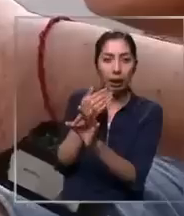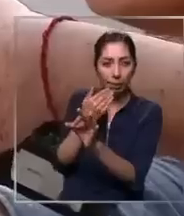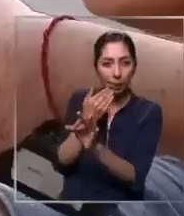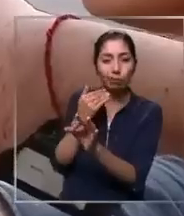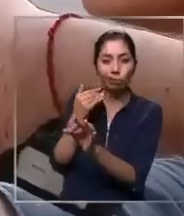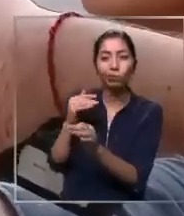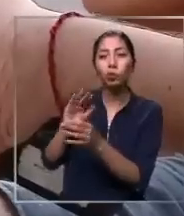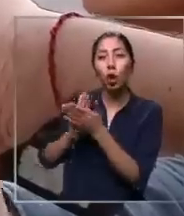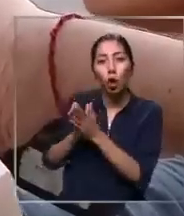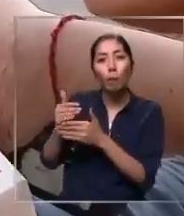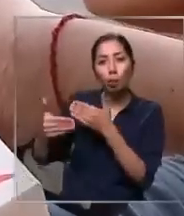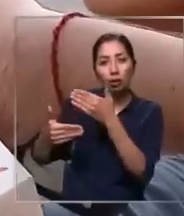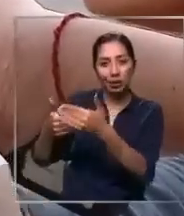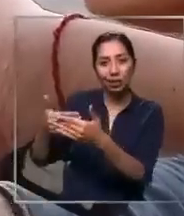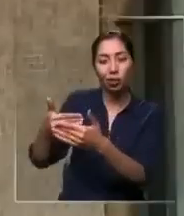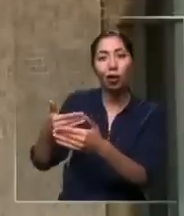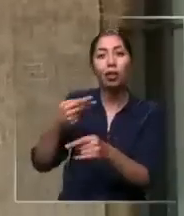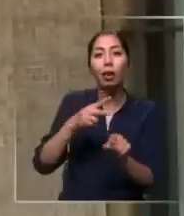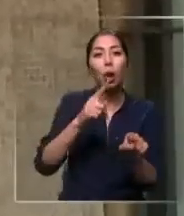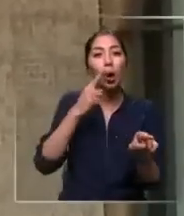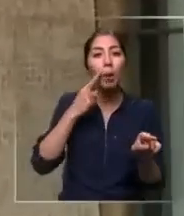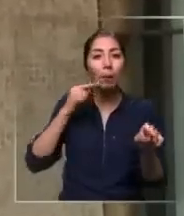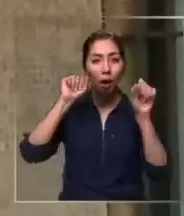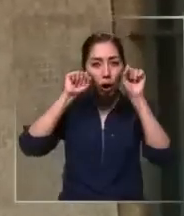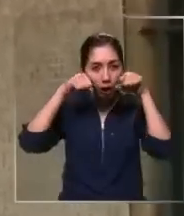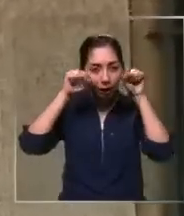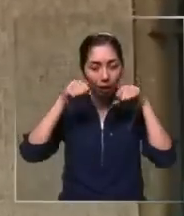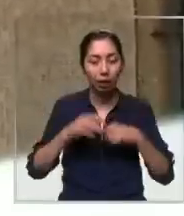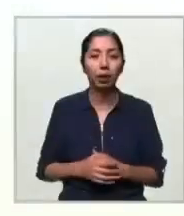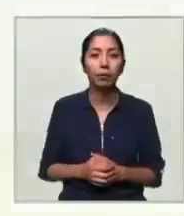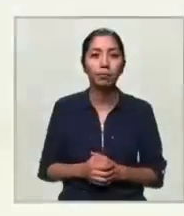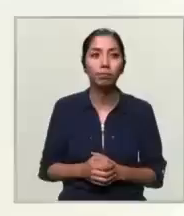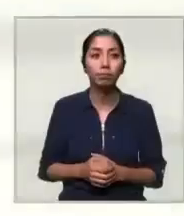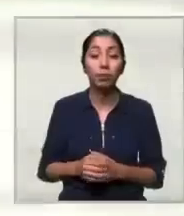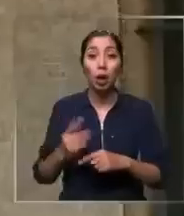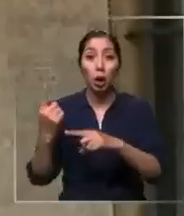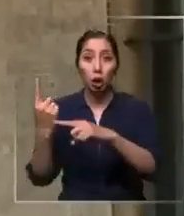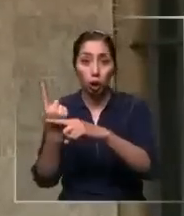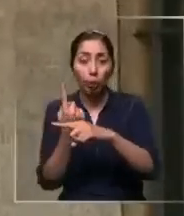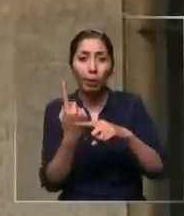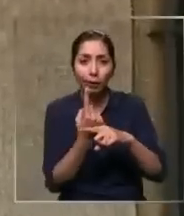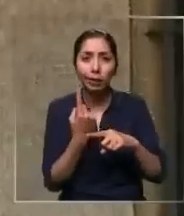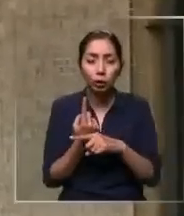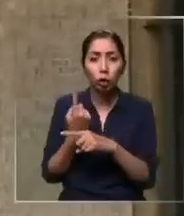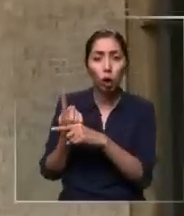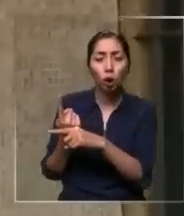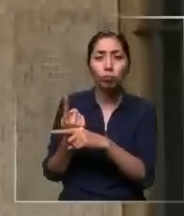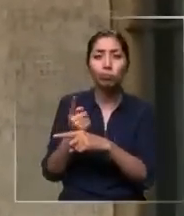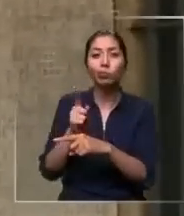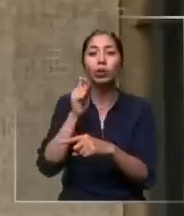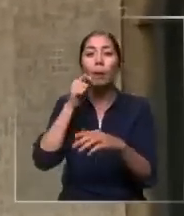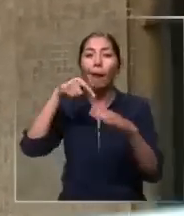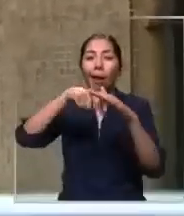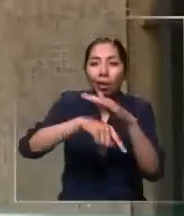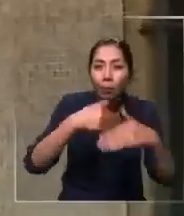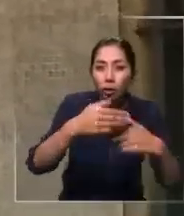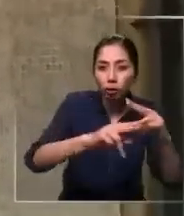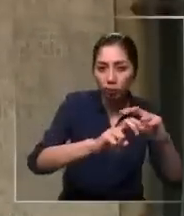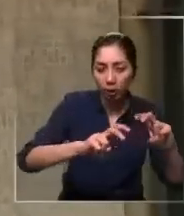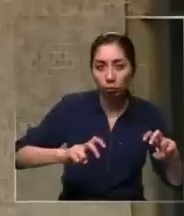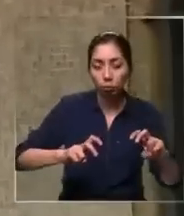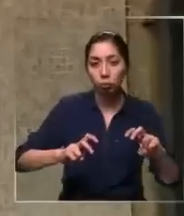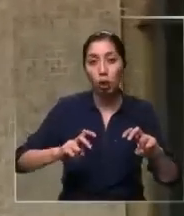involucrado el señor Jorge Valdivia. Una conversación que señala no interferiría en el proceso investigativo tras la detención luego de un control de